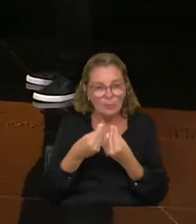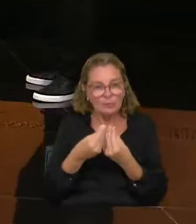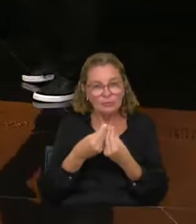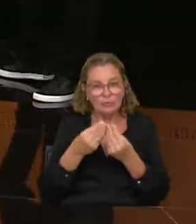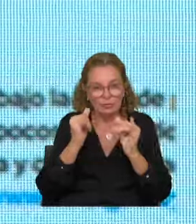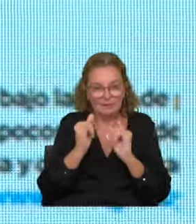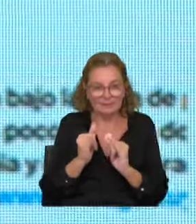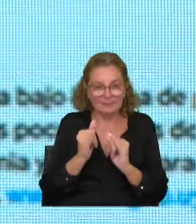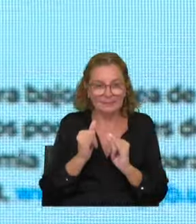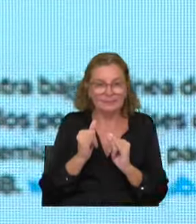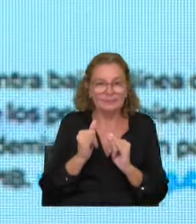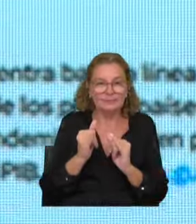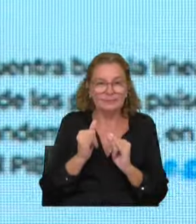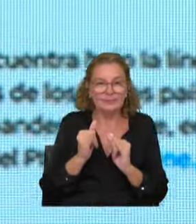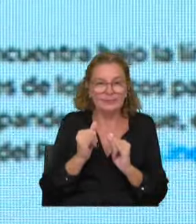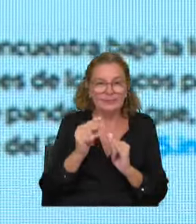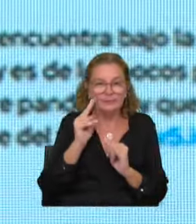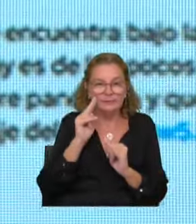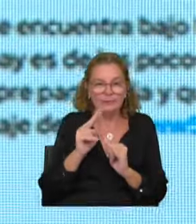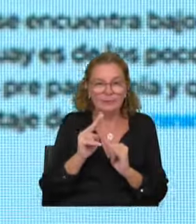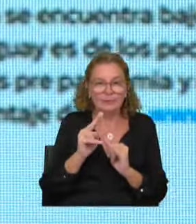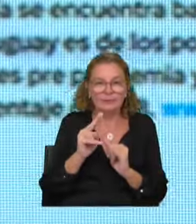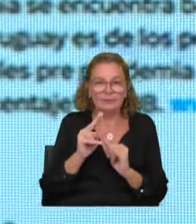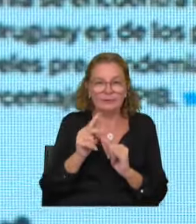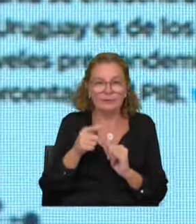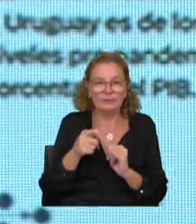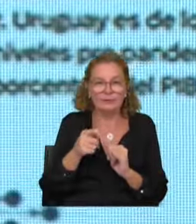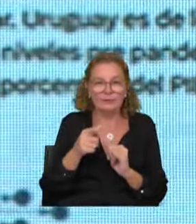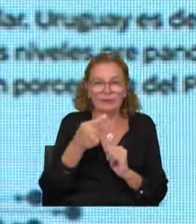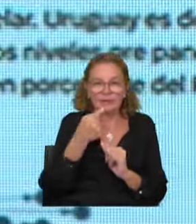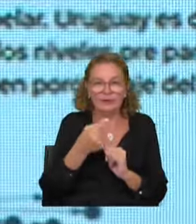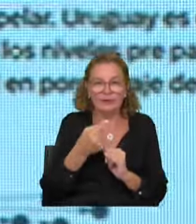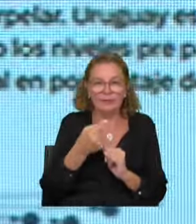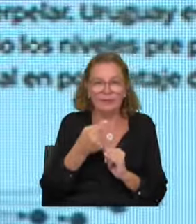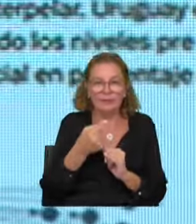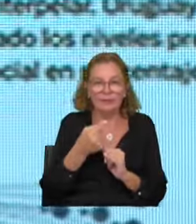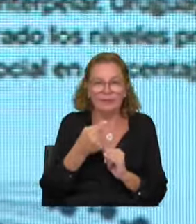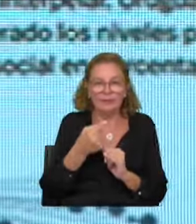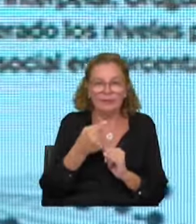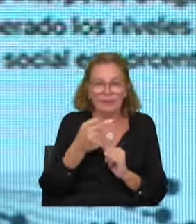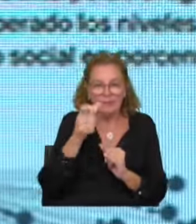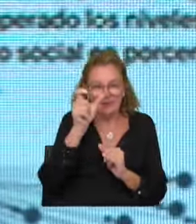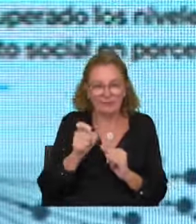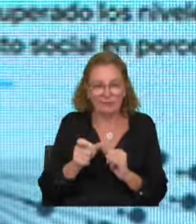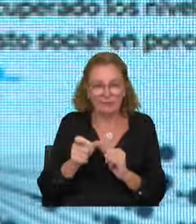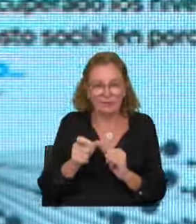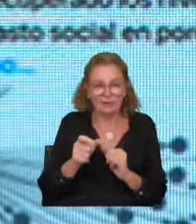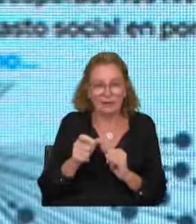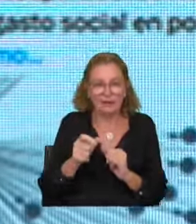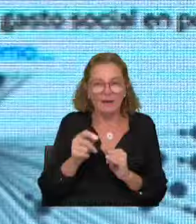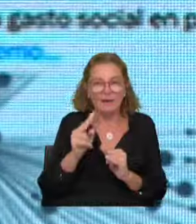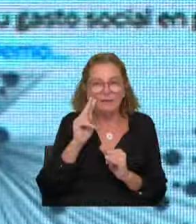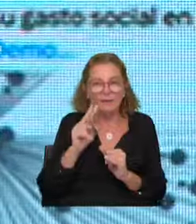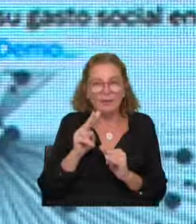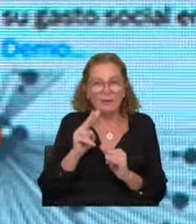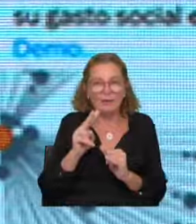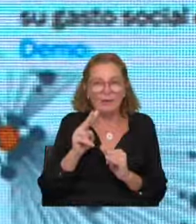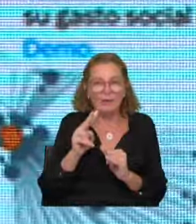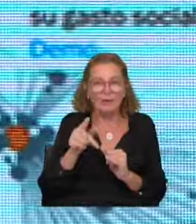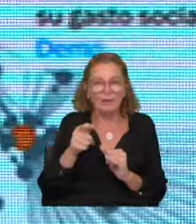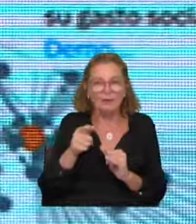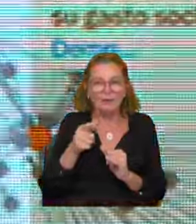se dio y vemos que en esta constelación digamos de de actores ahí a la izquierda vemos los actores